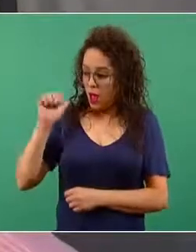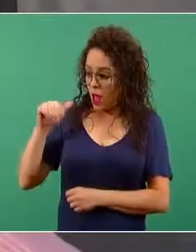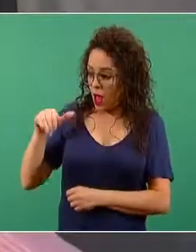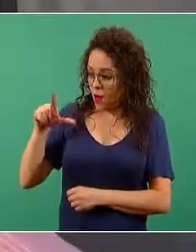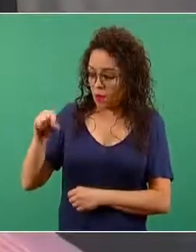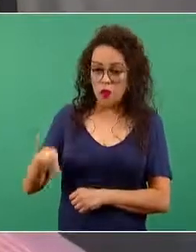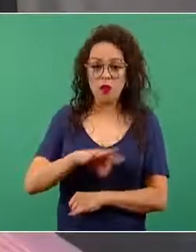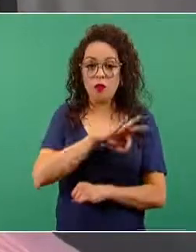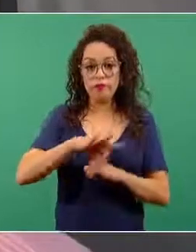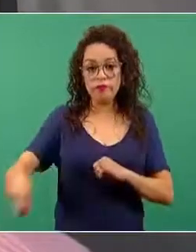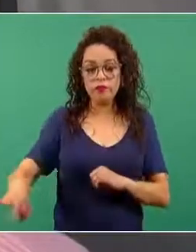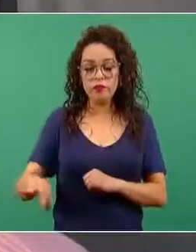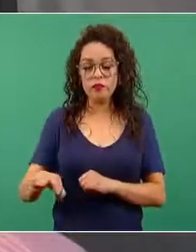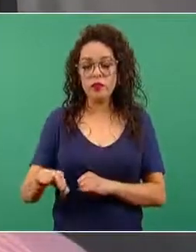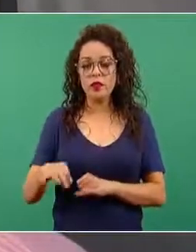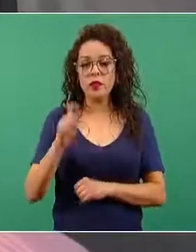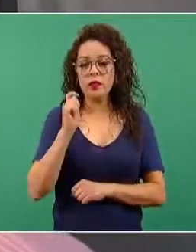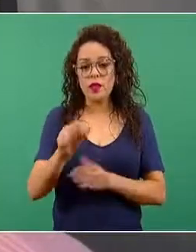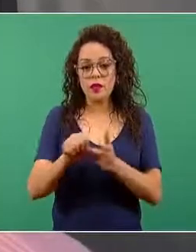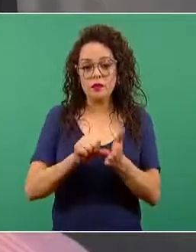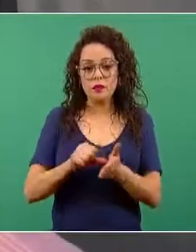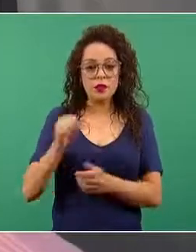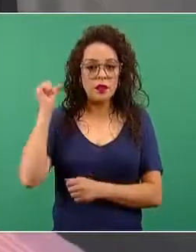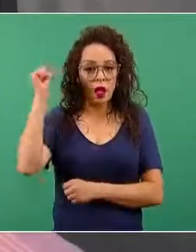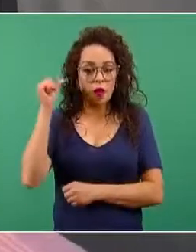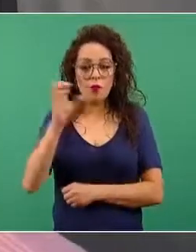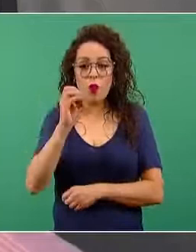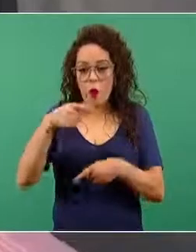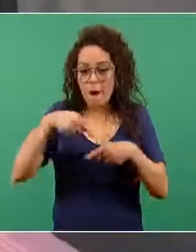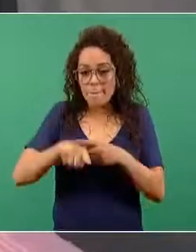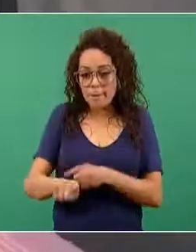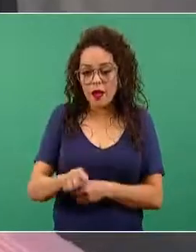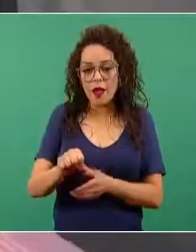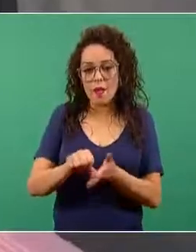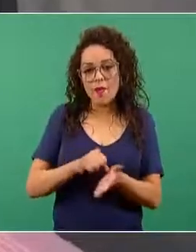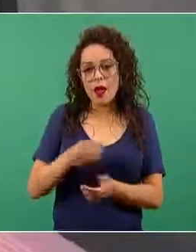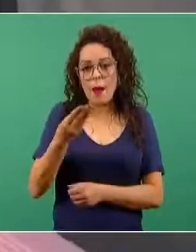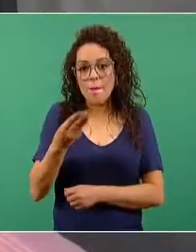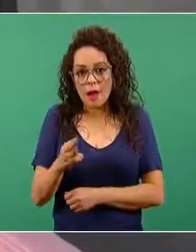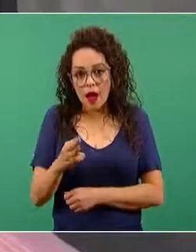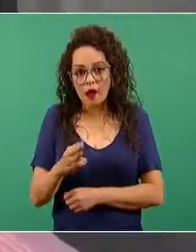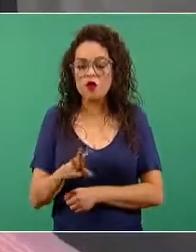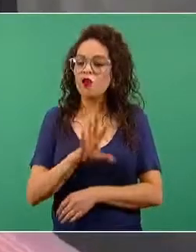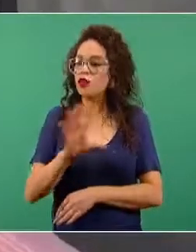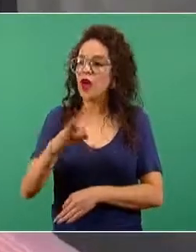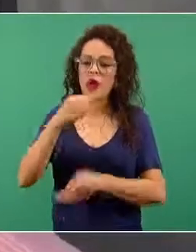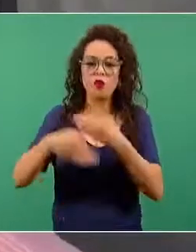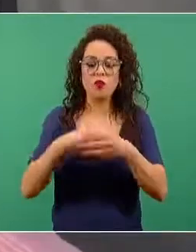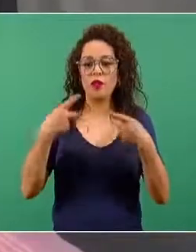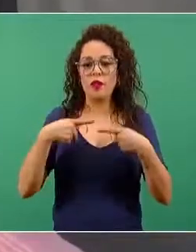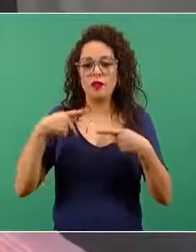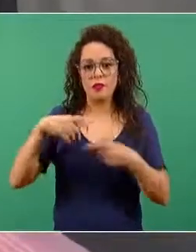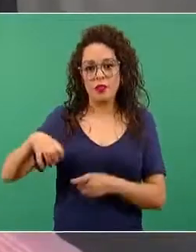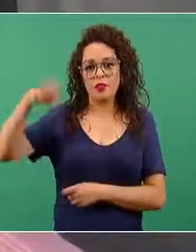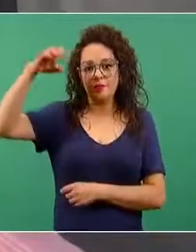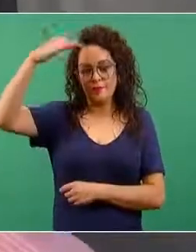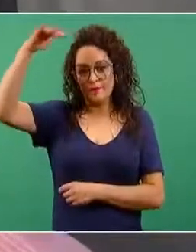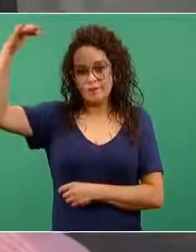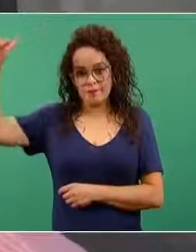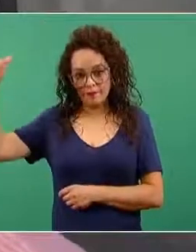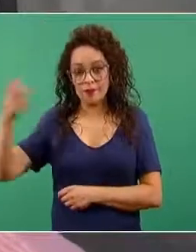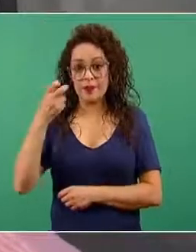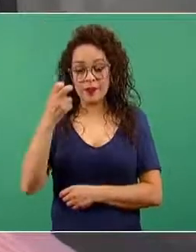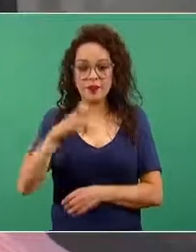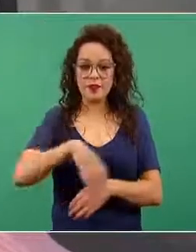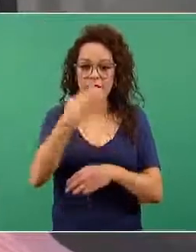primeras pocas semanas de mayo, estaremos ya logrando vacunar a todas las personas adultas mayores, con lo que habremos concluido la etapa